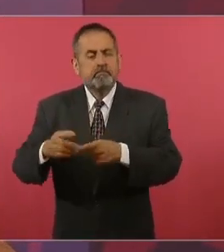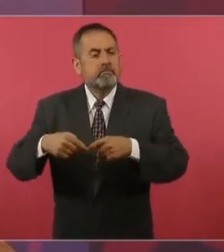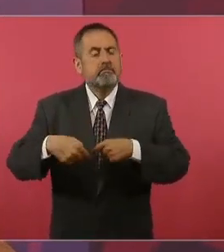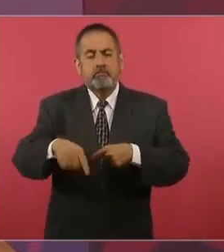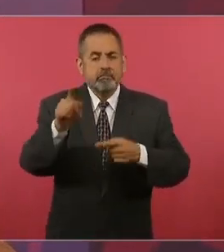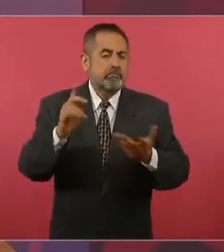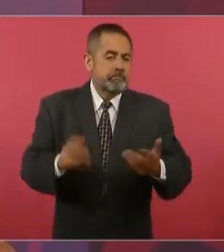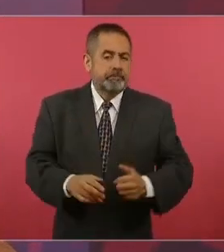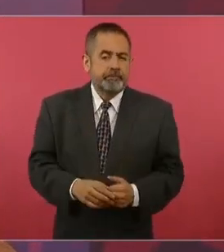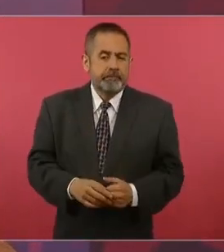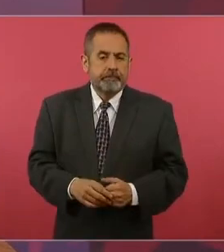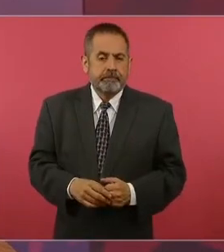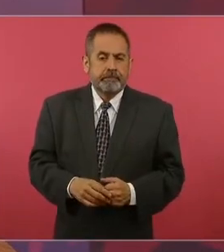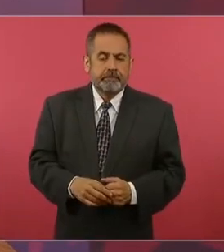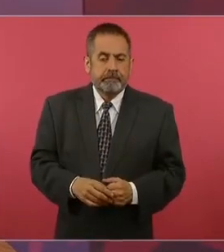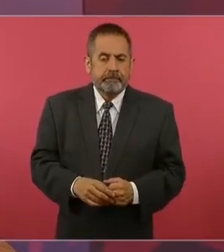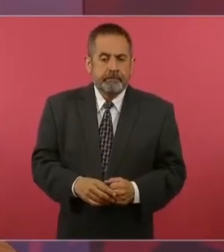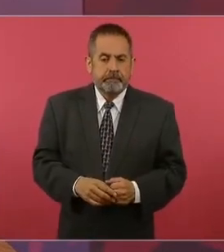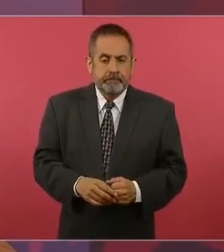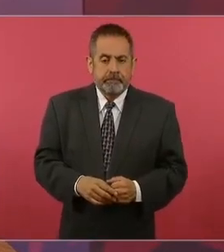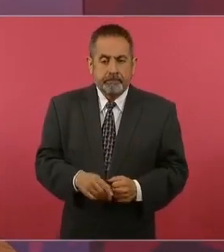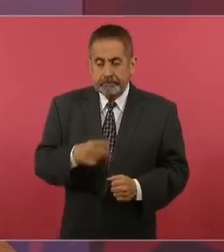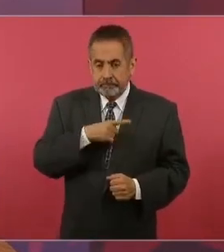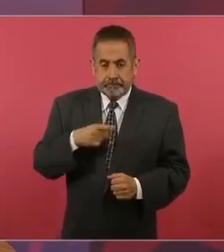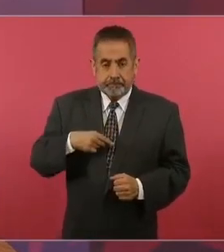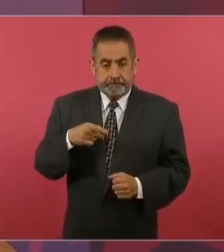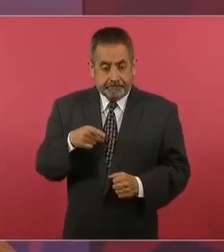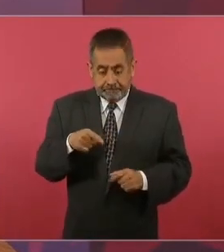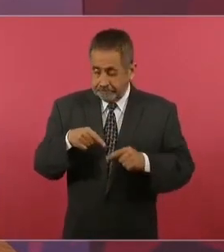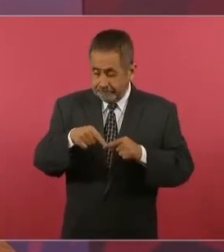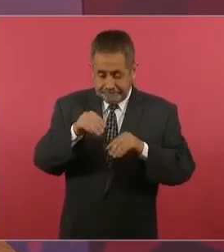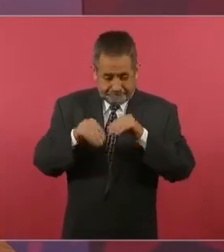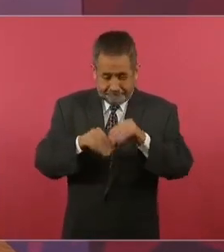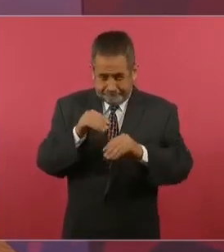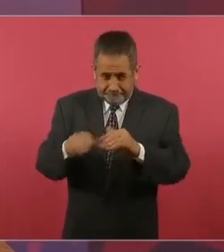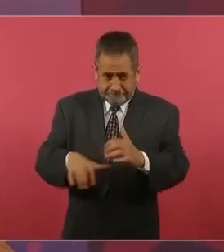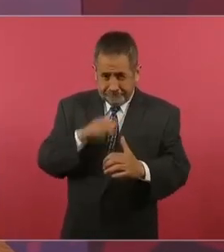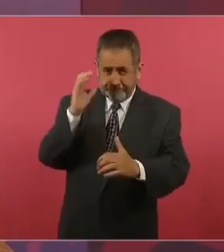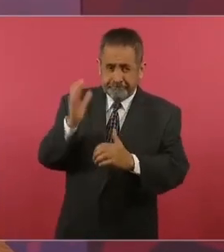obras las tenemos que terminar